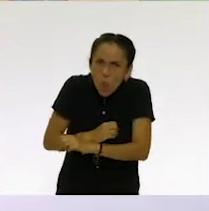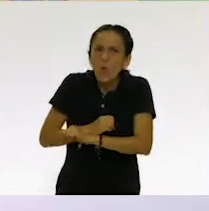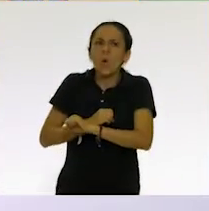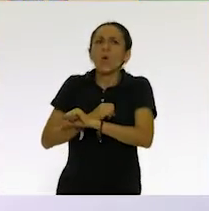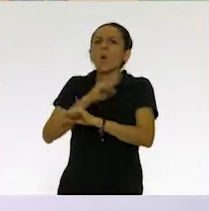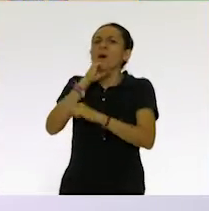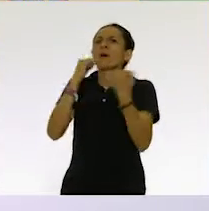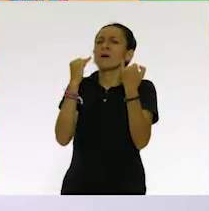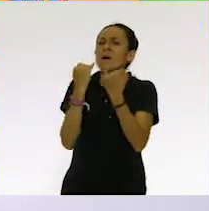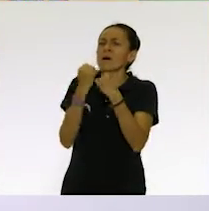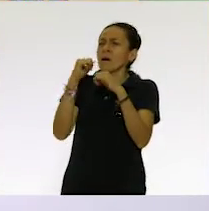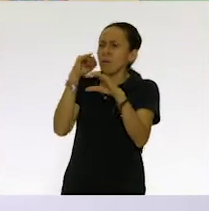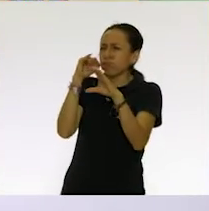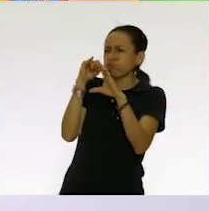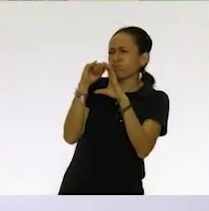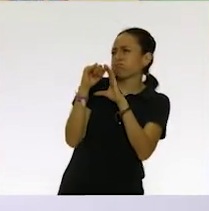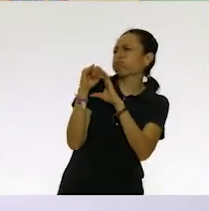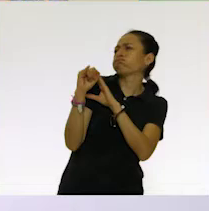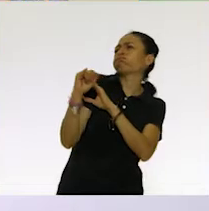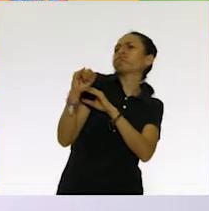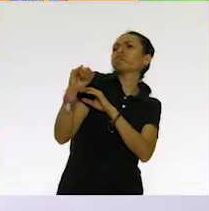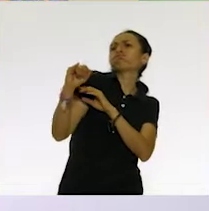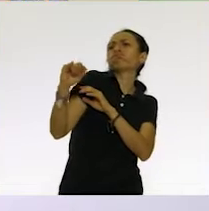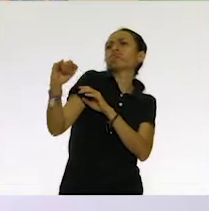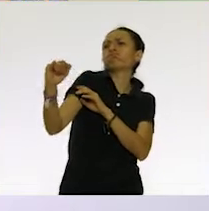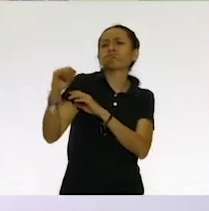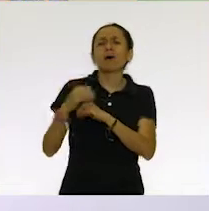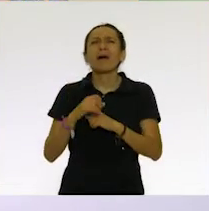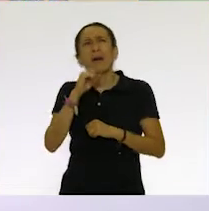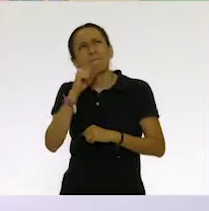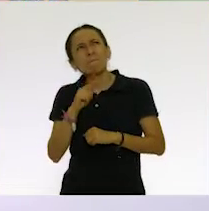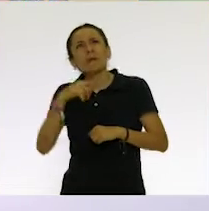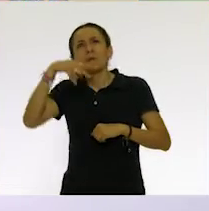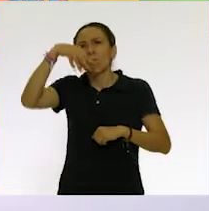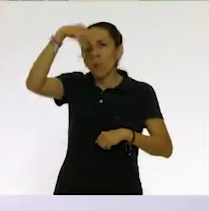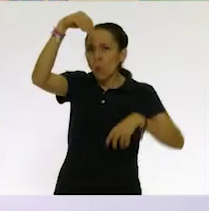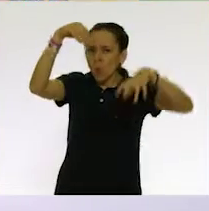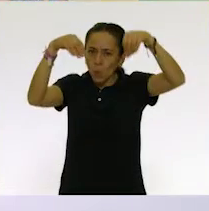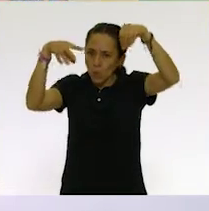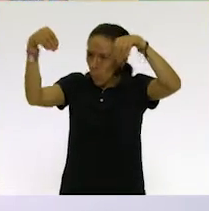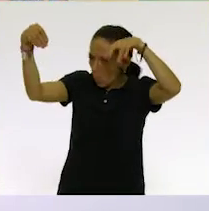con muchos picos arriba, como que si fuera hielo,